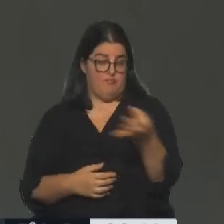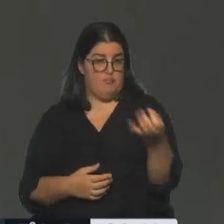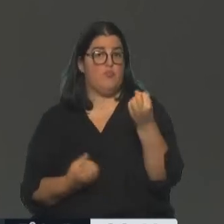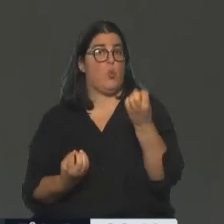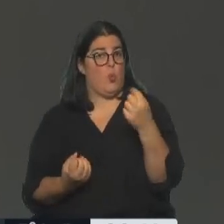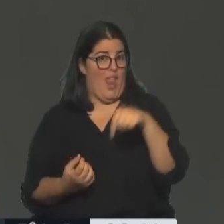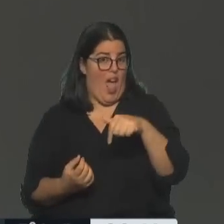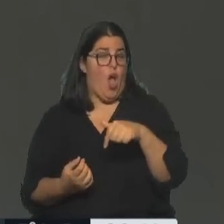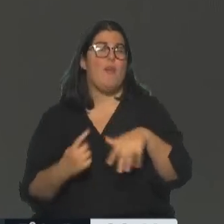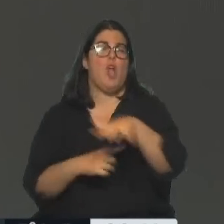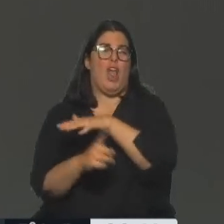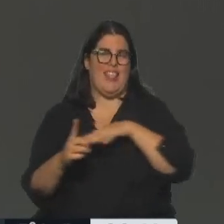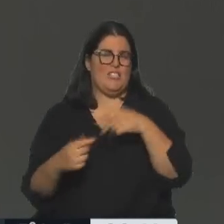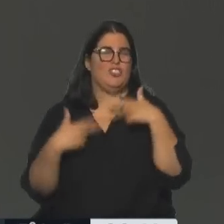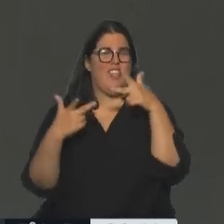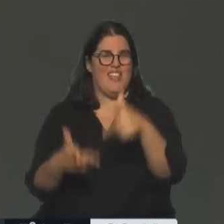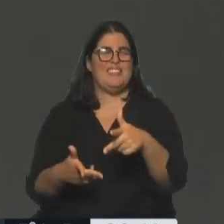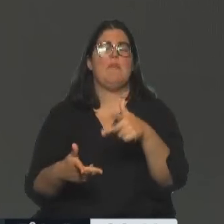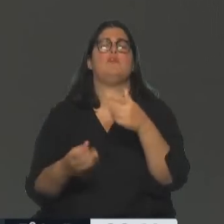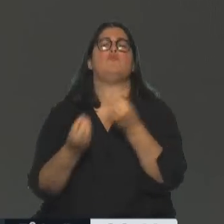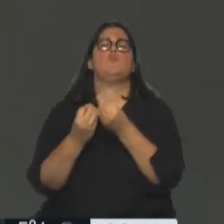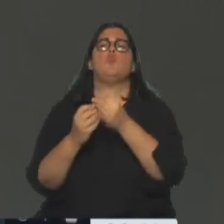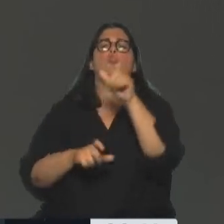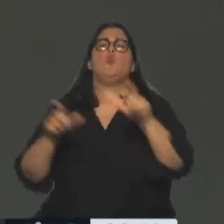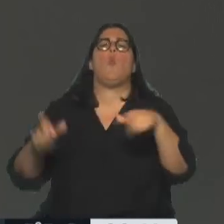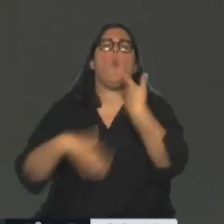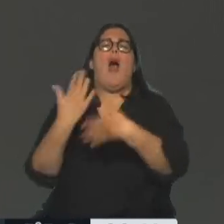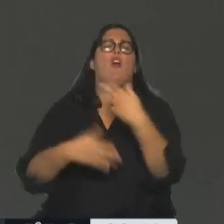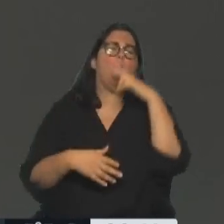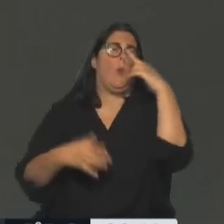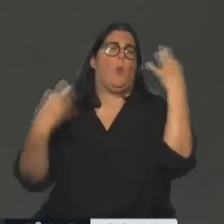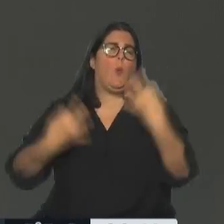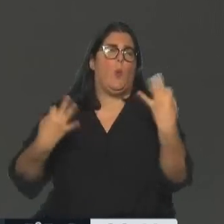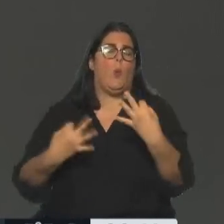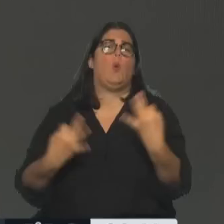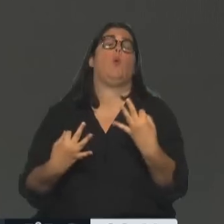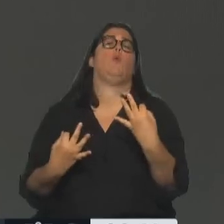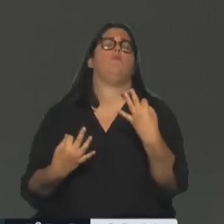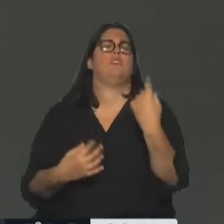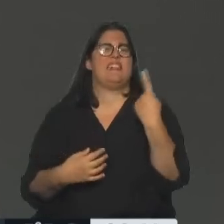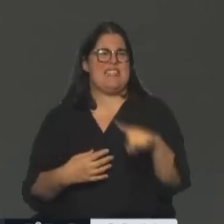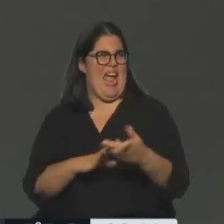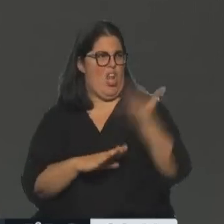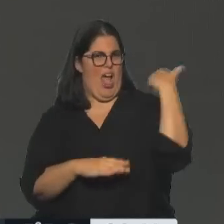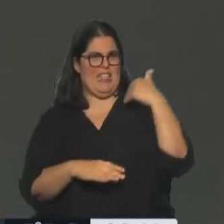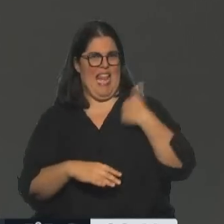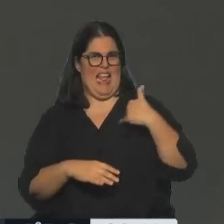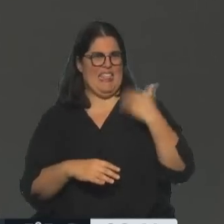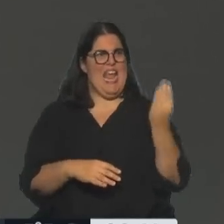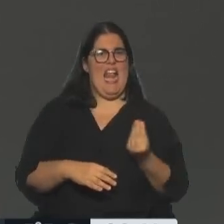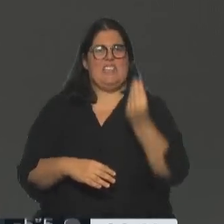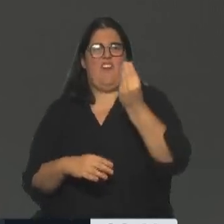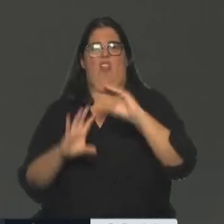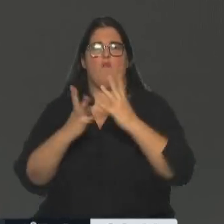la circunstancia que marcábamos, era con tantos jugadores de elite, a uno le llamaba la atención cómo Argentina no clasificó holgadamente,